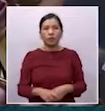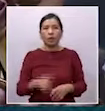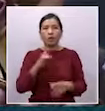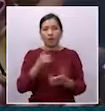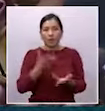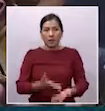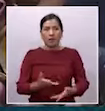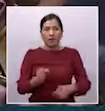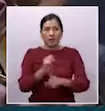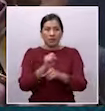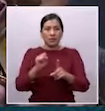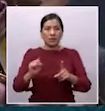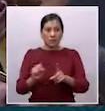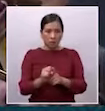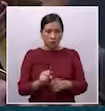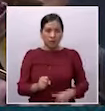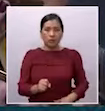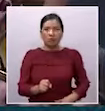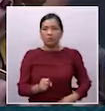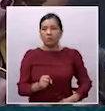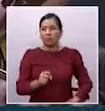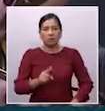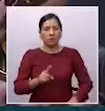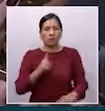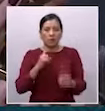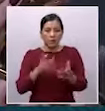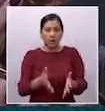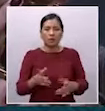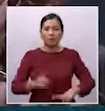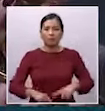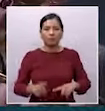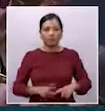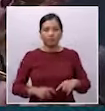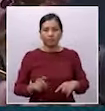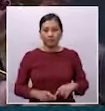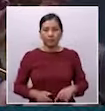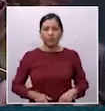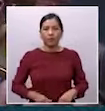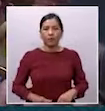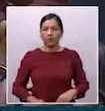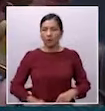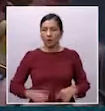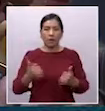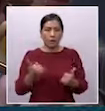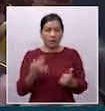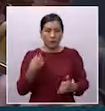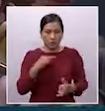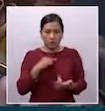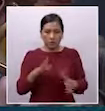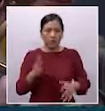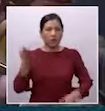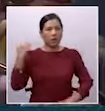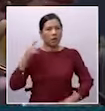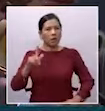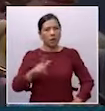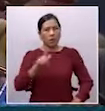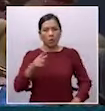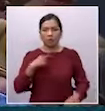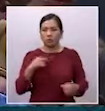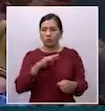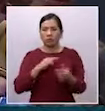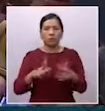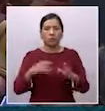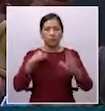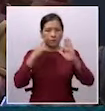Esta situación no puede quedar así. Es por eso de que mi persona ya el día lunes ha presentado